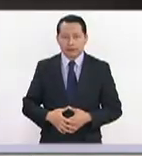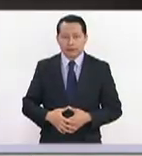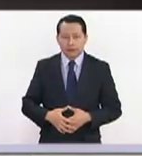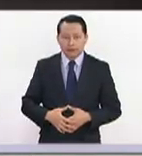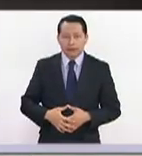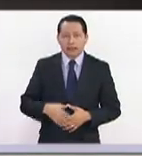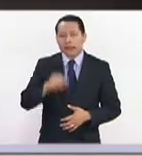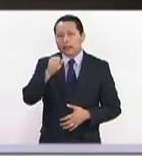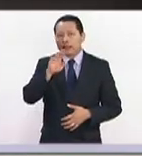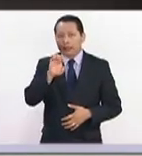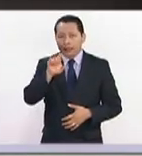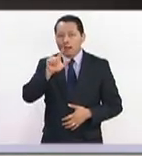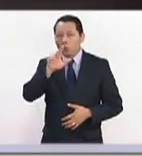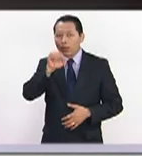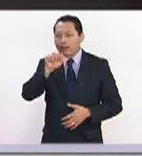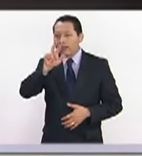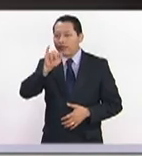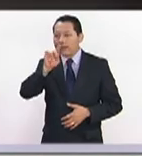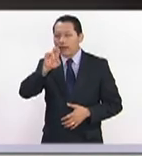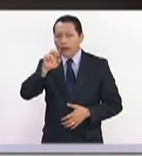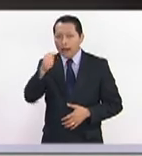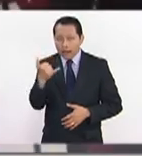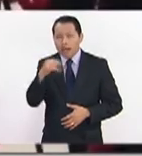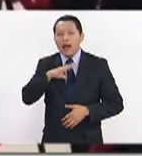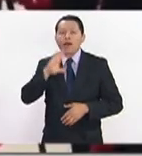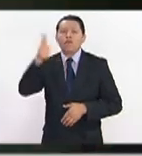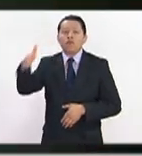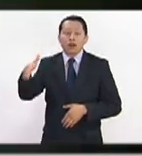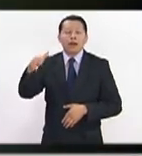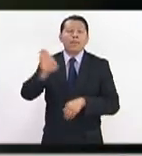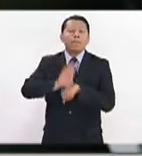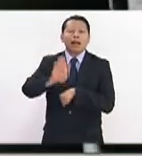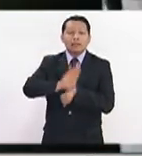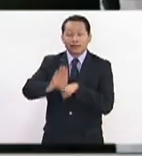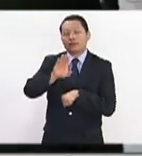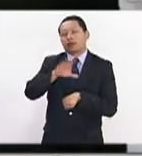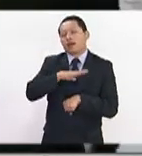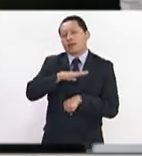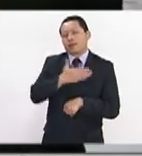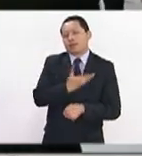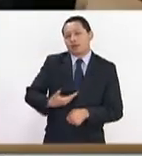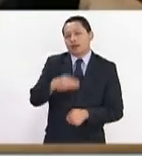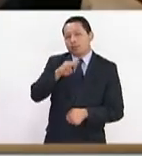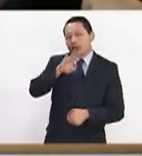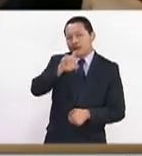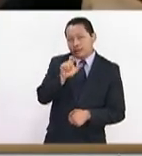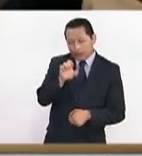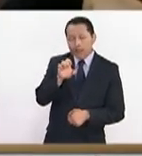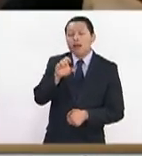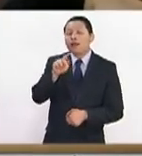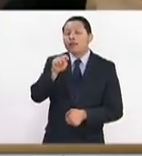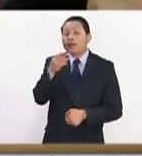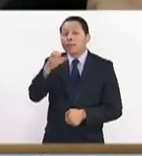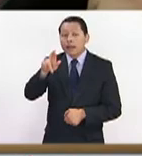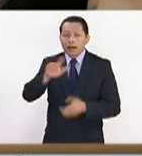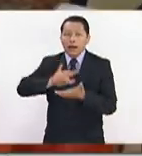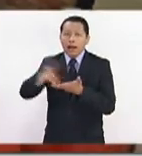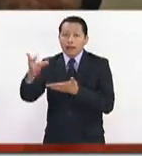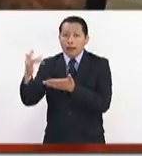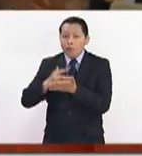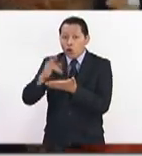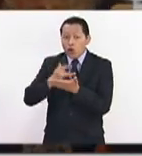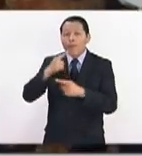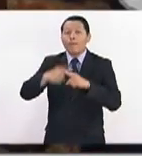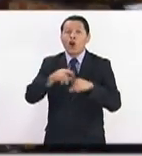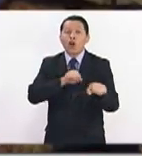El canciller Luis Videgaray realizó una gira de trabajo por Brasil, se reunió con el presidente Michel Temer, a quien agradeció su solidaridad y apoyo luego de los